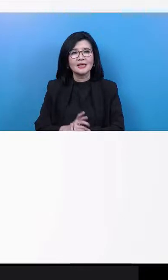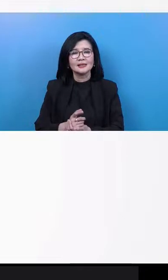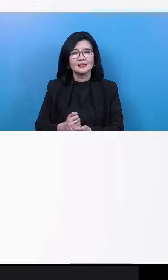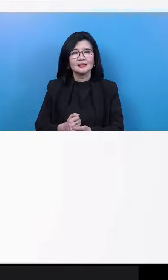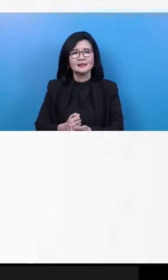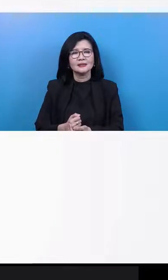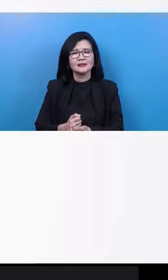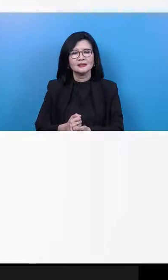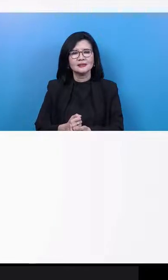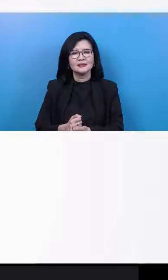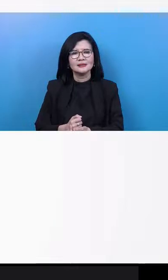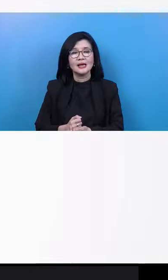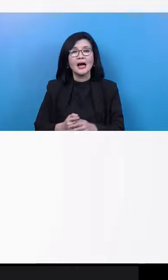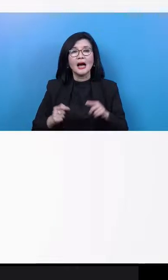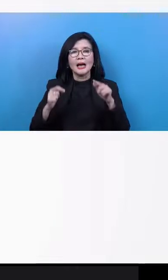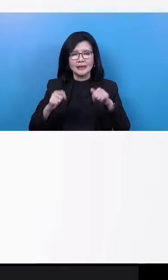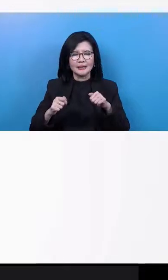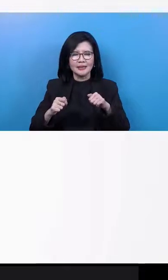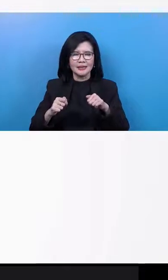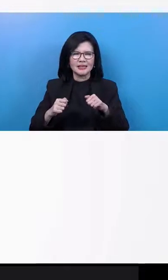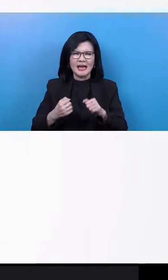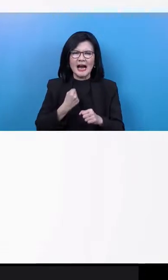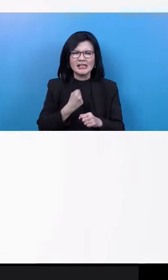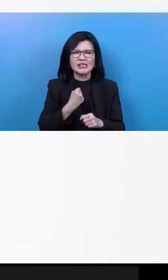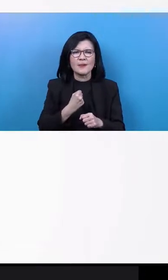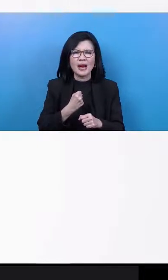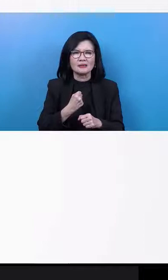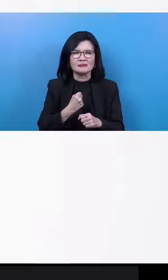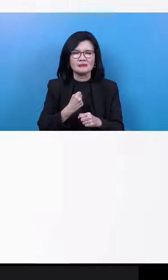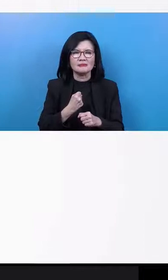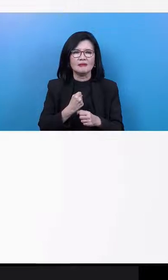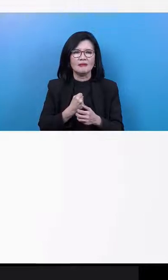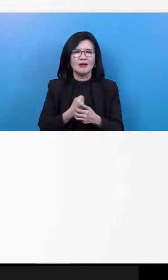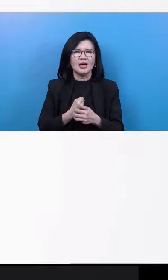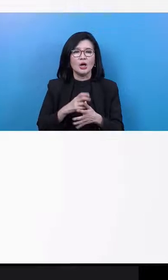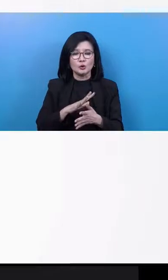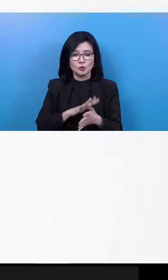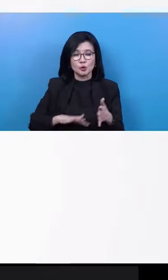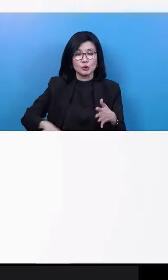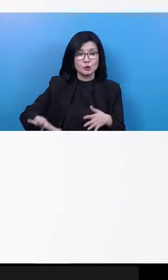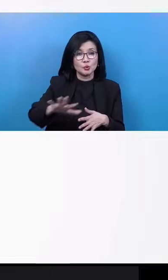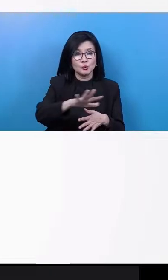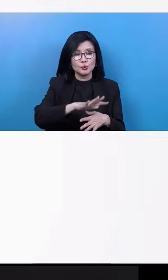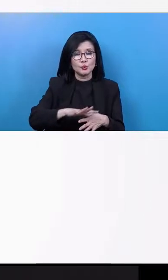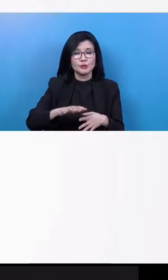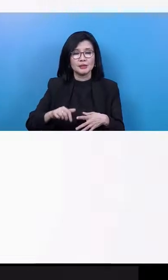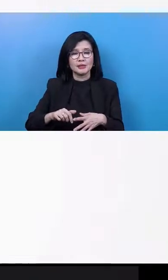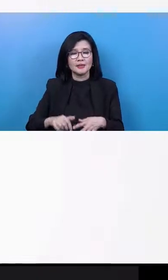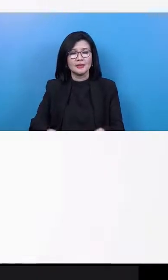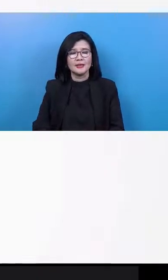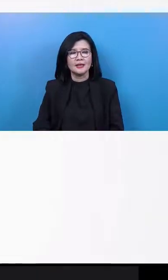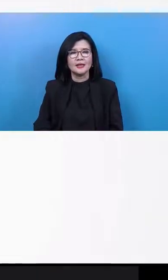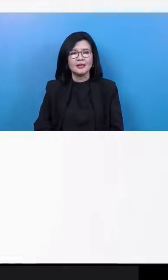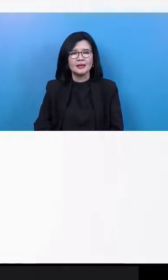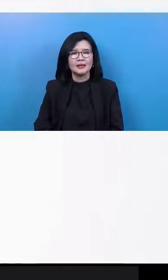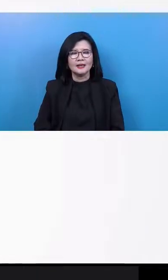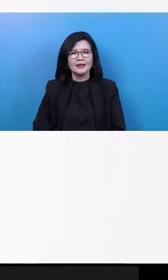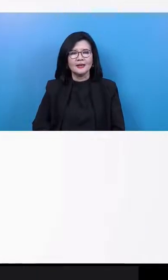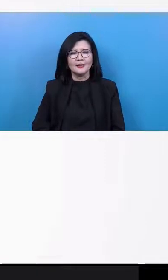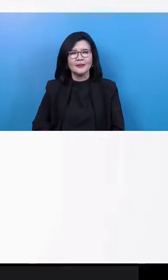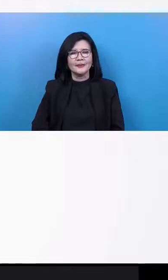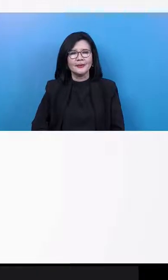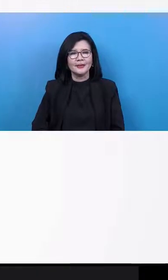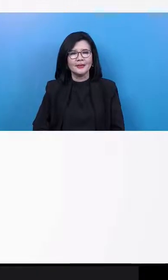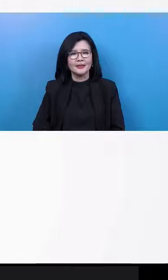geográfica, sino que también por el impacto del cambio climático. Sin embargo, desde el 2020, desde el inicio de